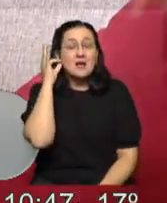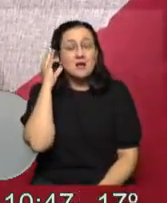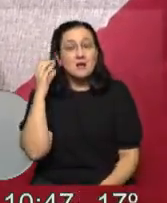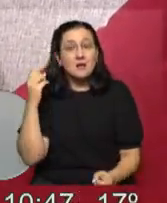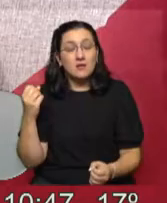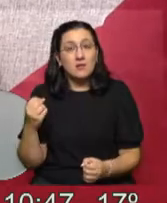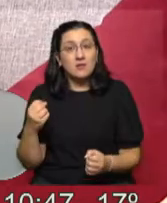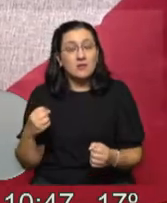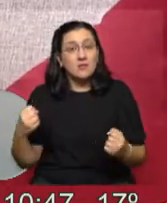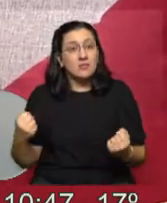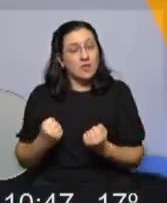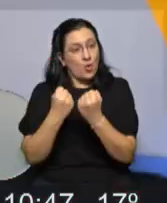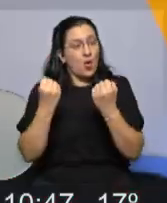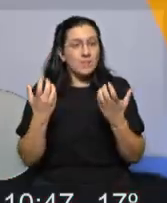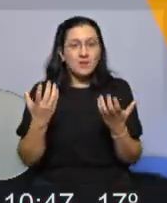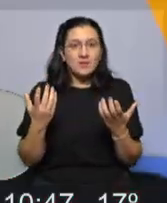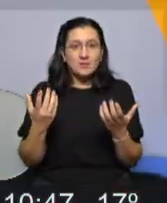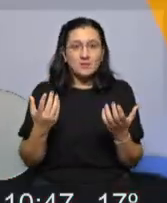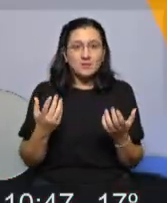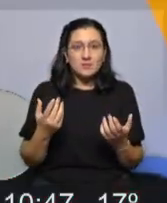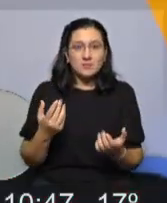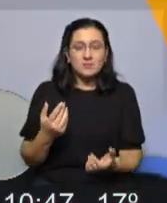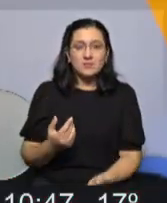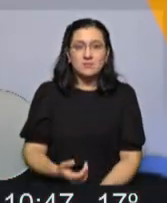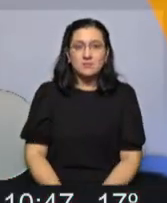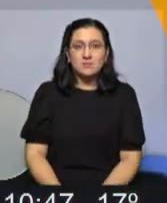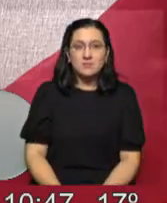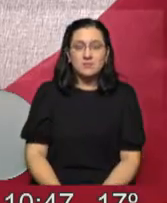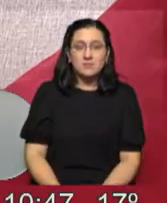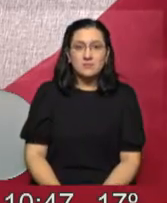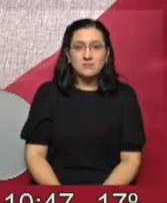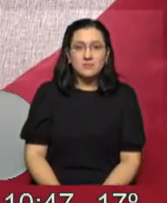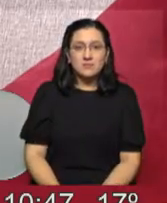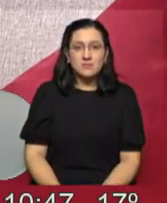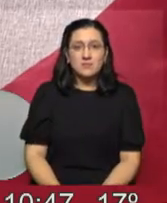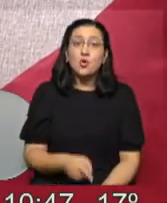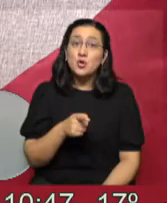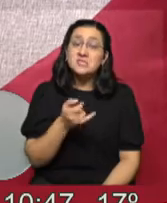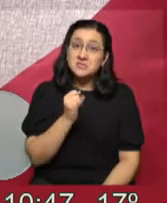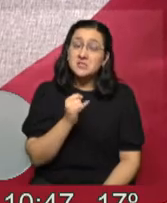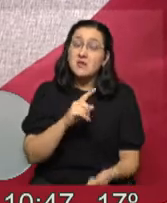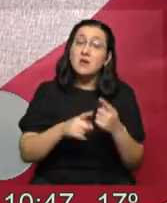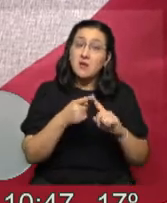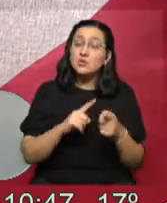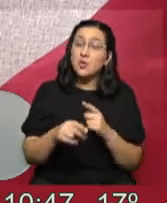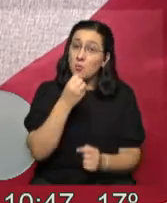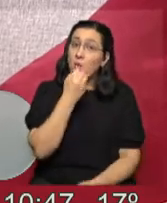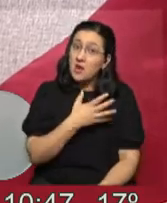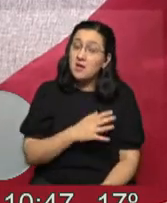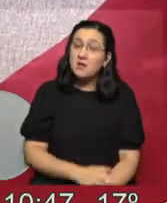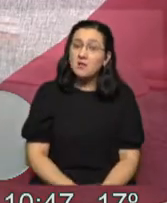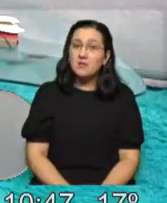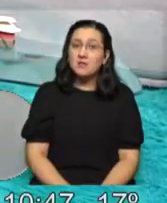comillas, por ahí, en el mar de las noches. Y con ella sí ha tenido un buen vínculo. Bueno,